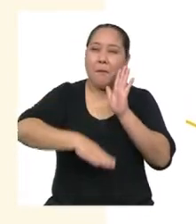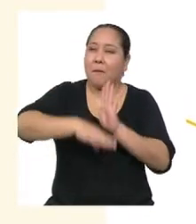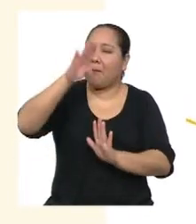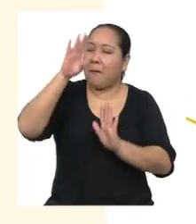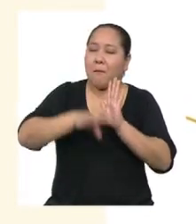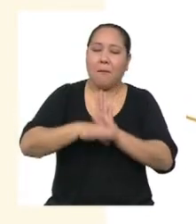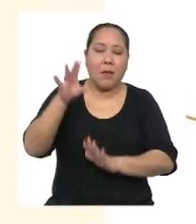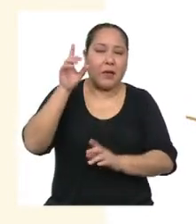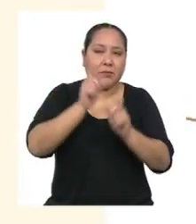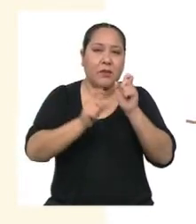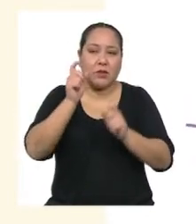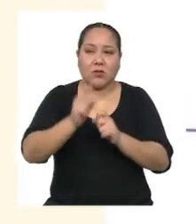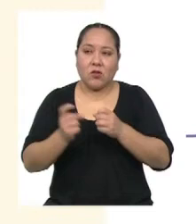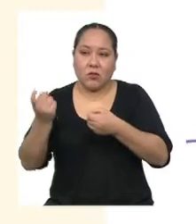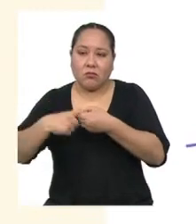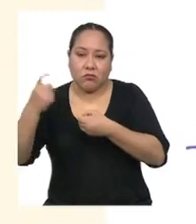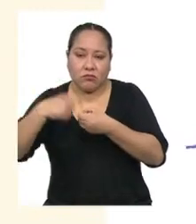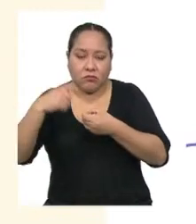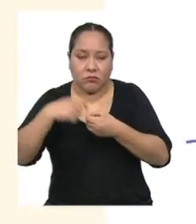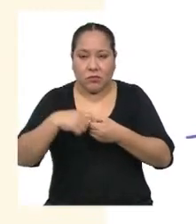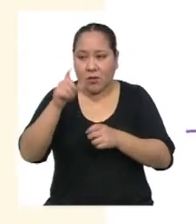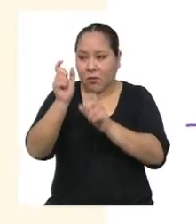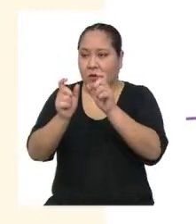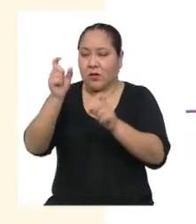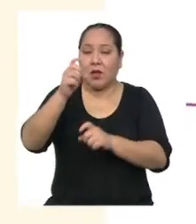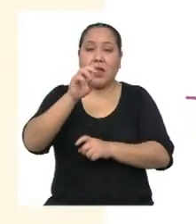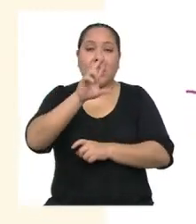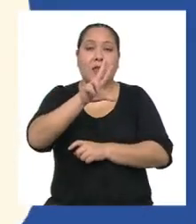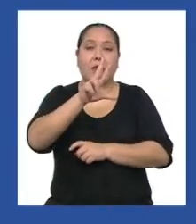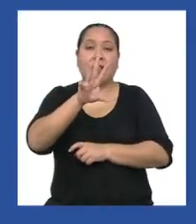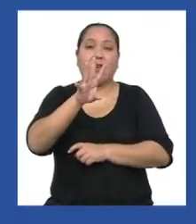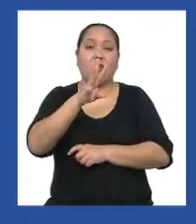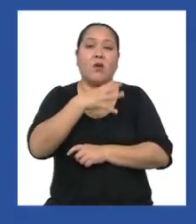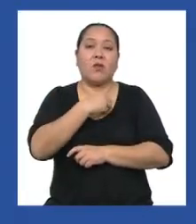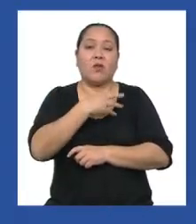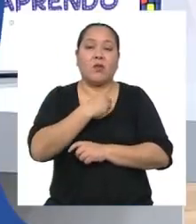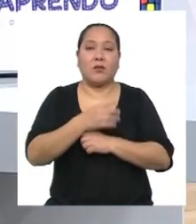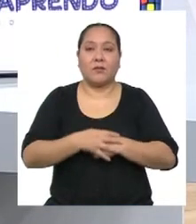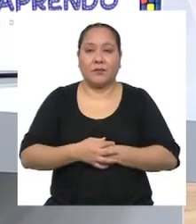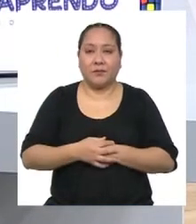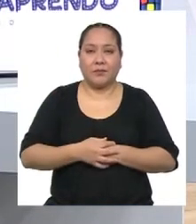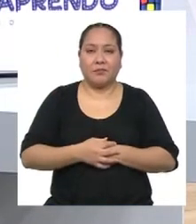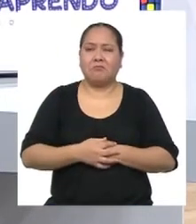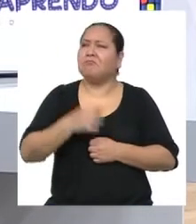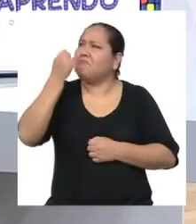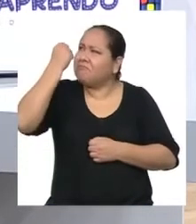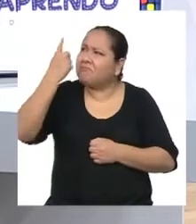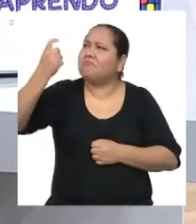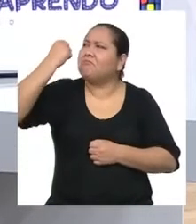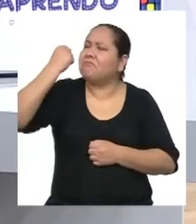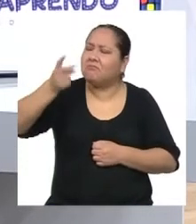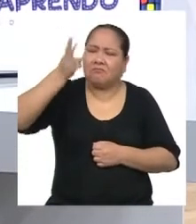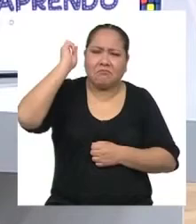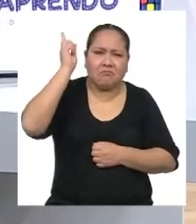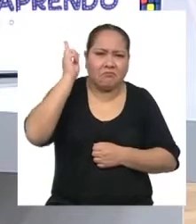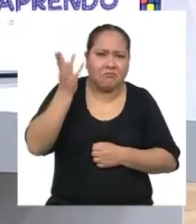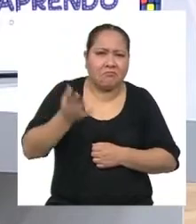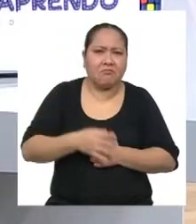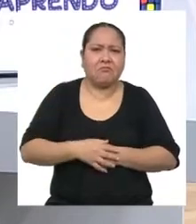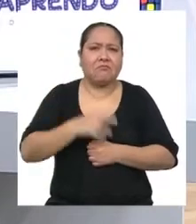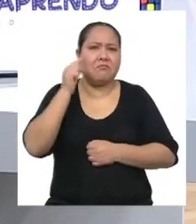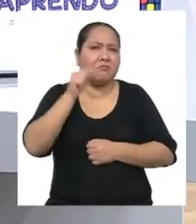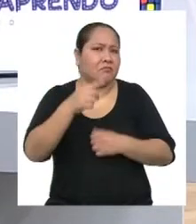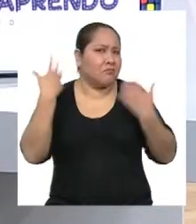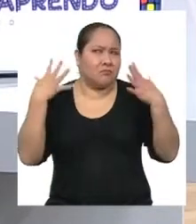la muestra estuvo conformada por personas de 34 años. Entendido, profesora Daisy. ¿Y